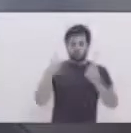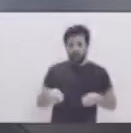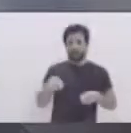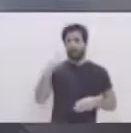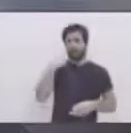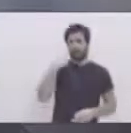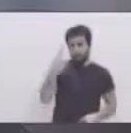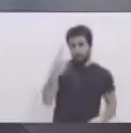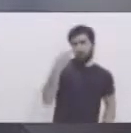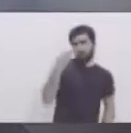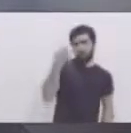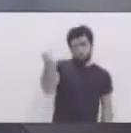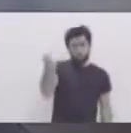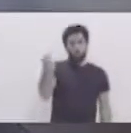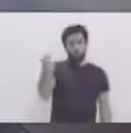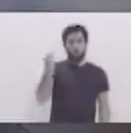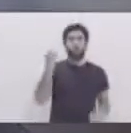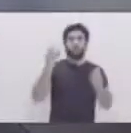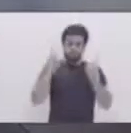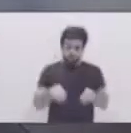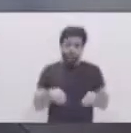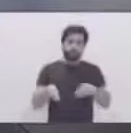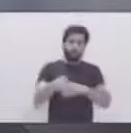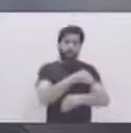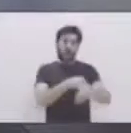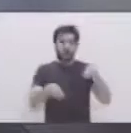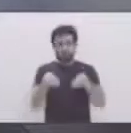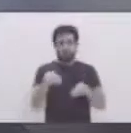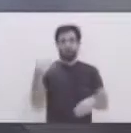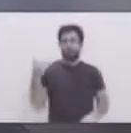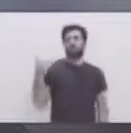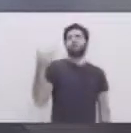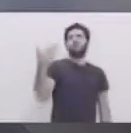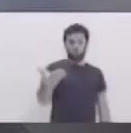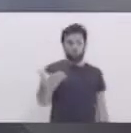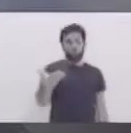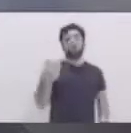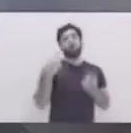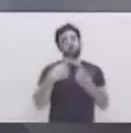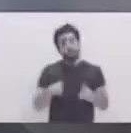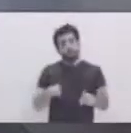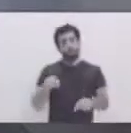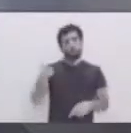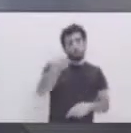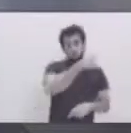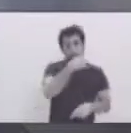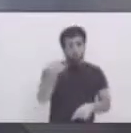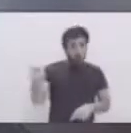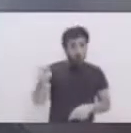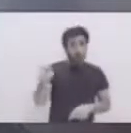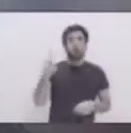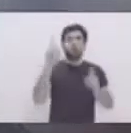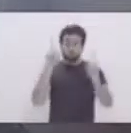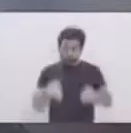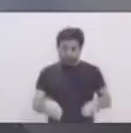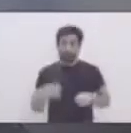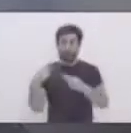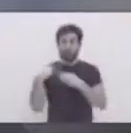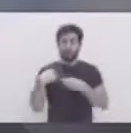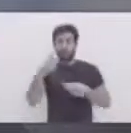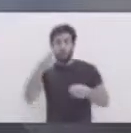adelante. Tenemos que transformar el futuro, pero solo lo lograremos si escuchamos a los nuestros